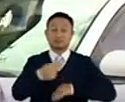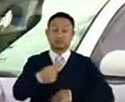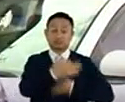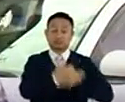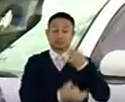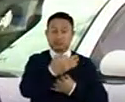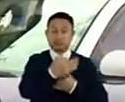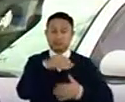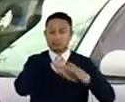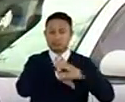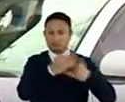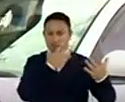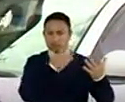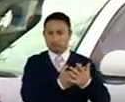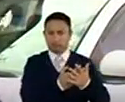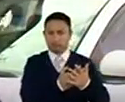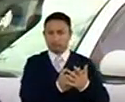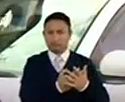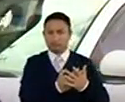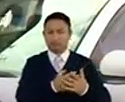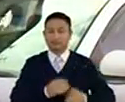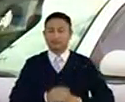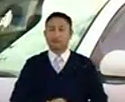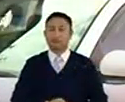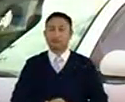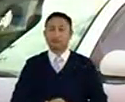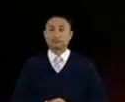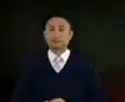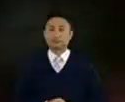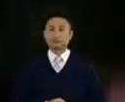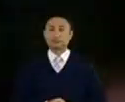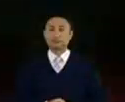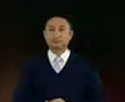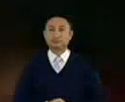judicial ponga a estos malos ciudadanos tras las rejas.